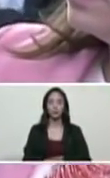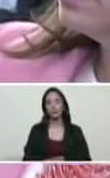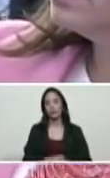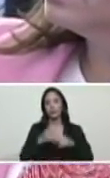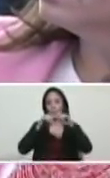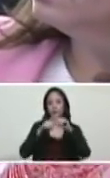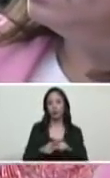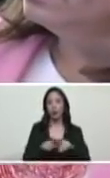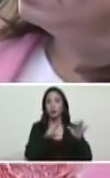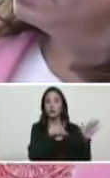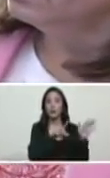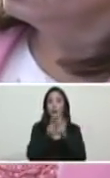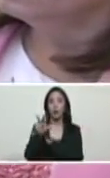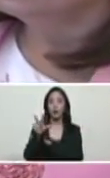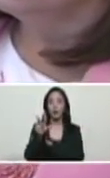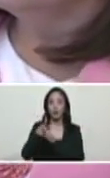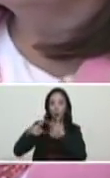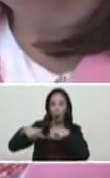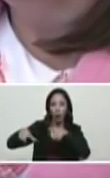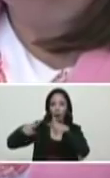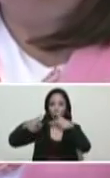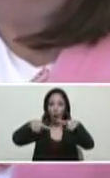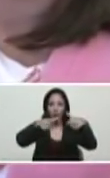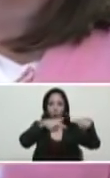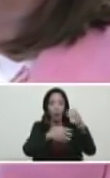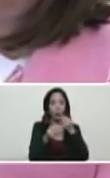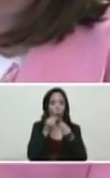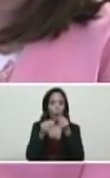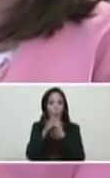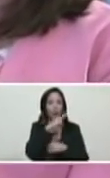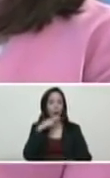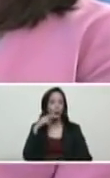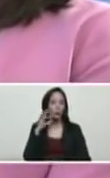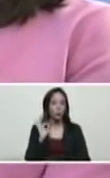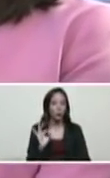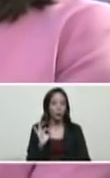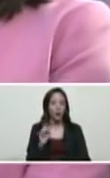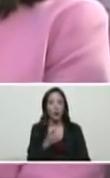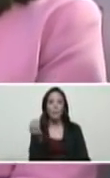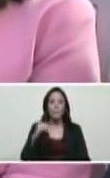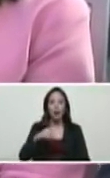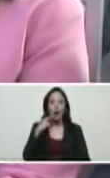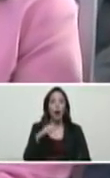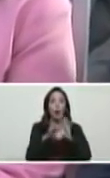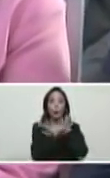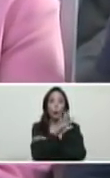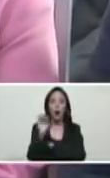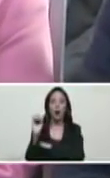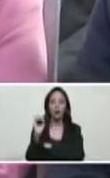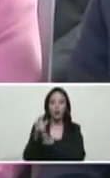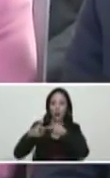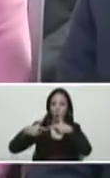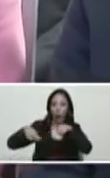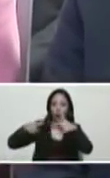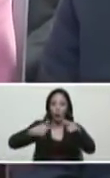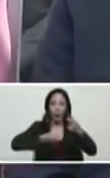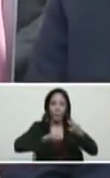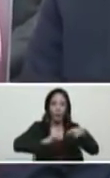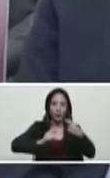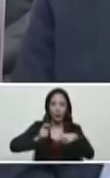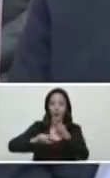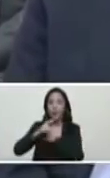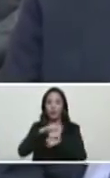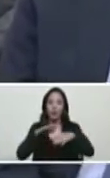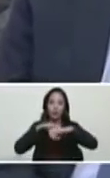de 63 pabellones gastronómicos, 40 pabellones